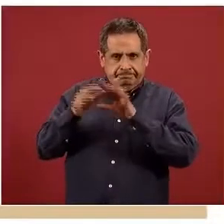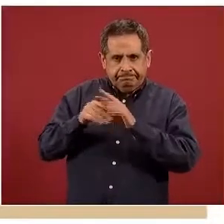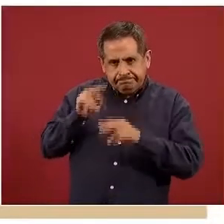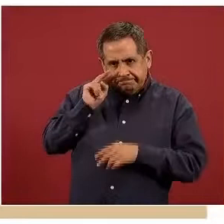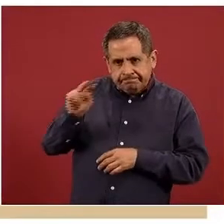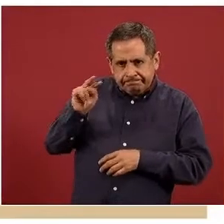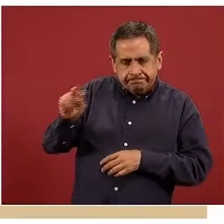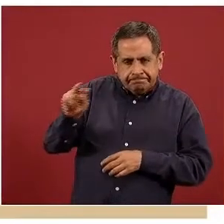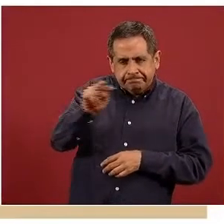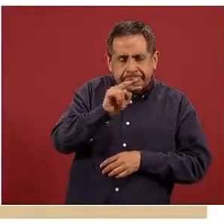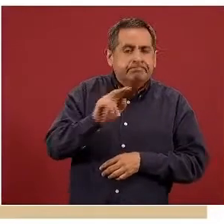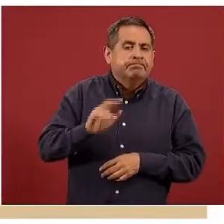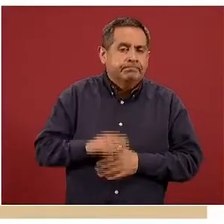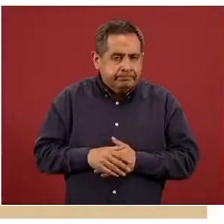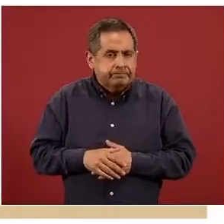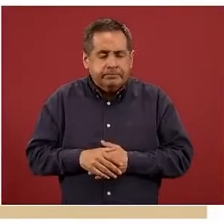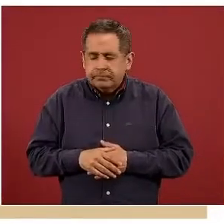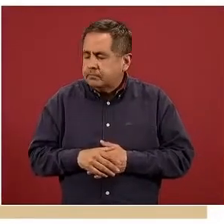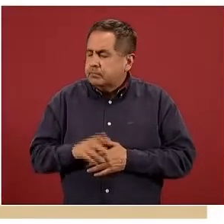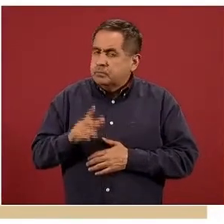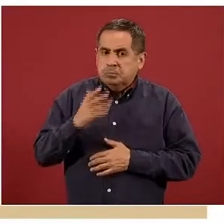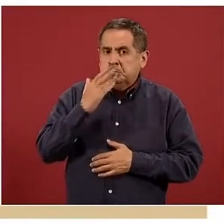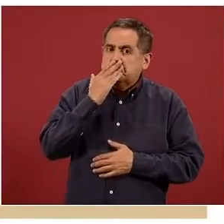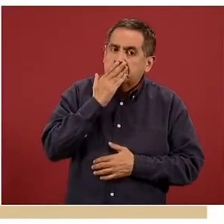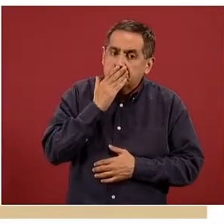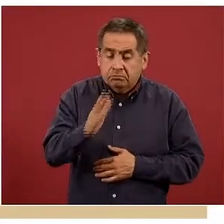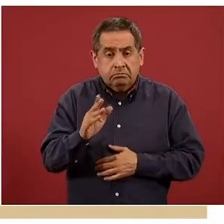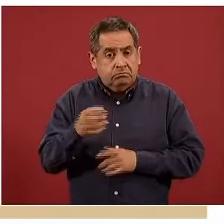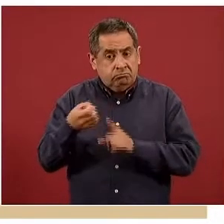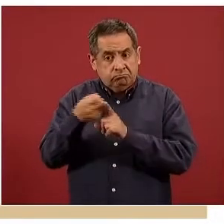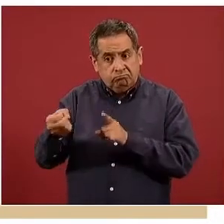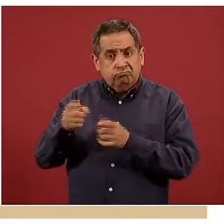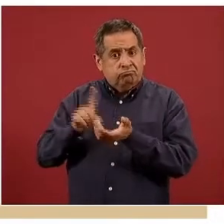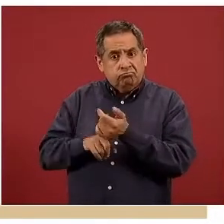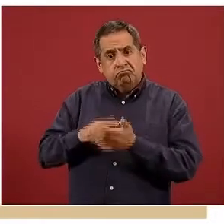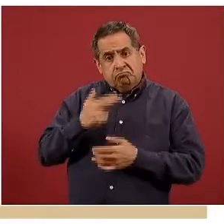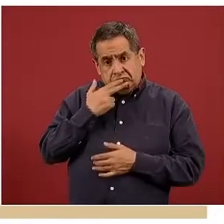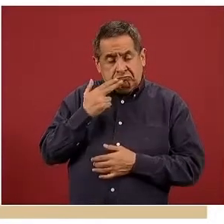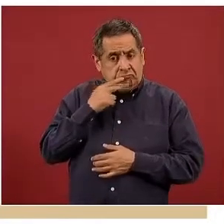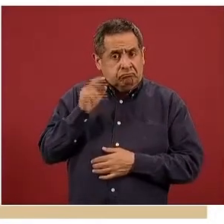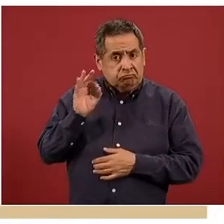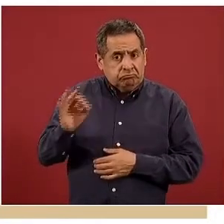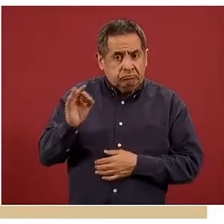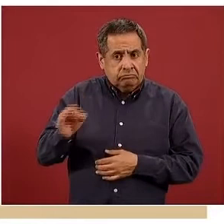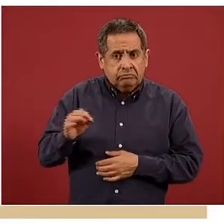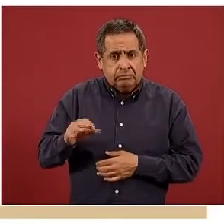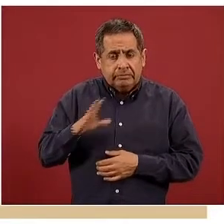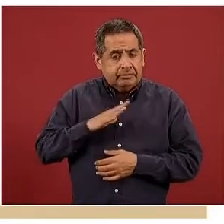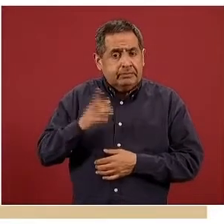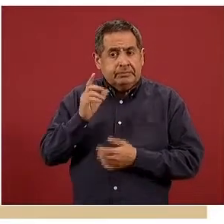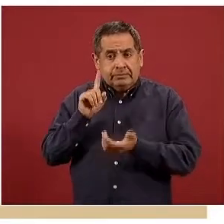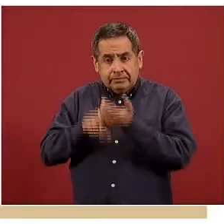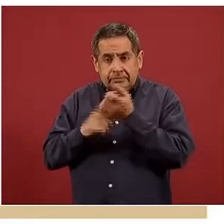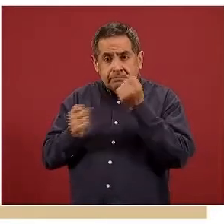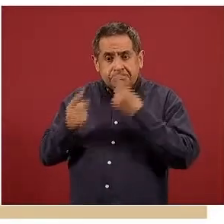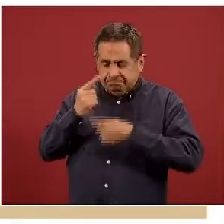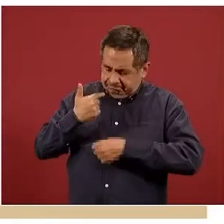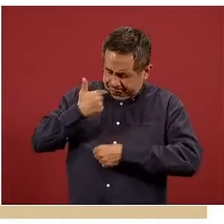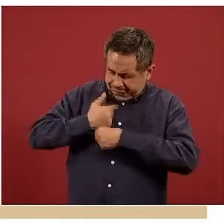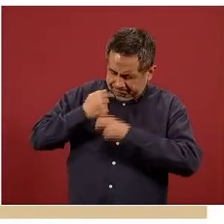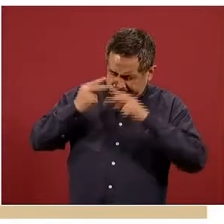se ha visto, ¿no? Que también está muy bien sistematizada, ¿no? Que ya hasta hay metaanálisis